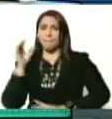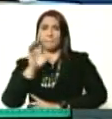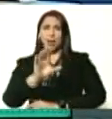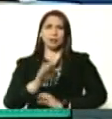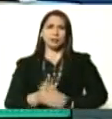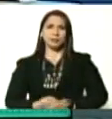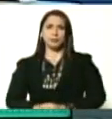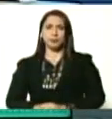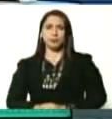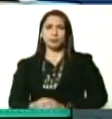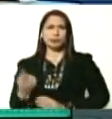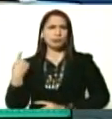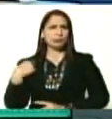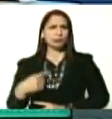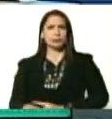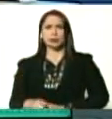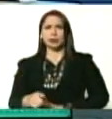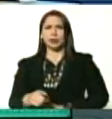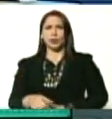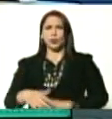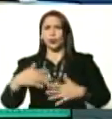O sea, hay que tener demasiada conciencia.